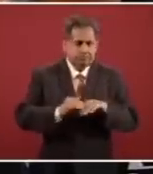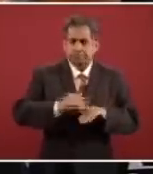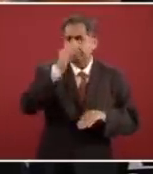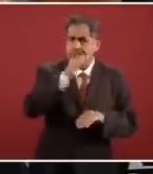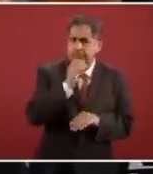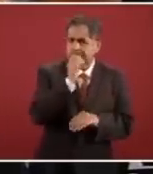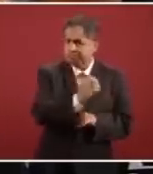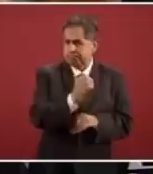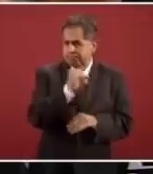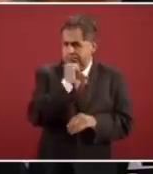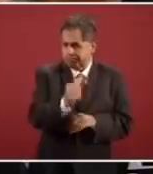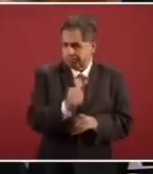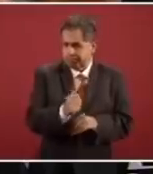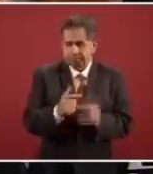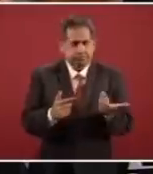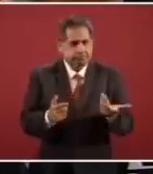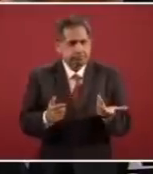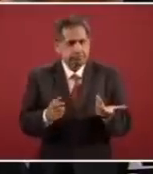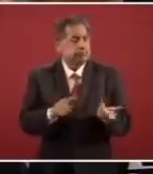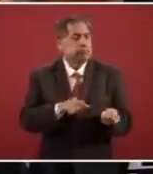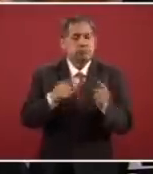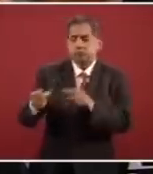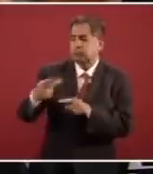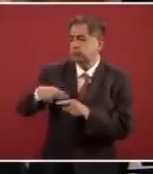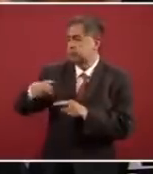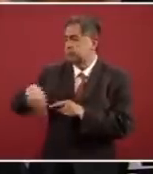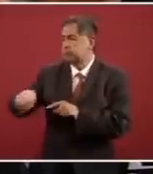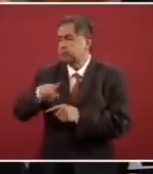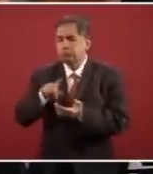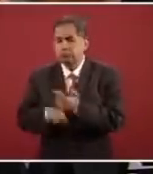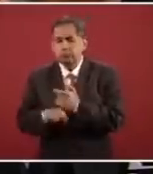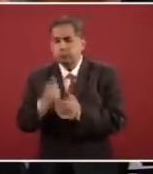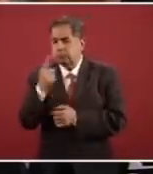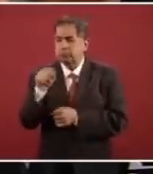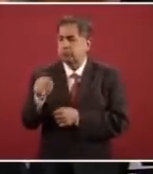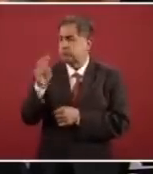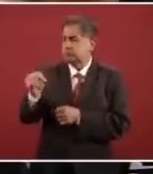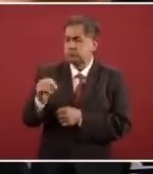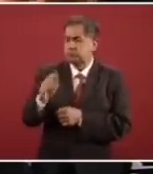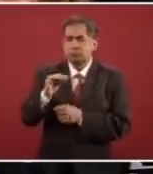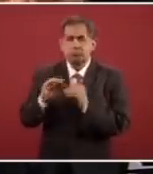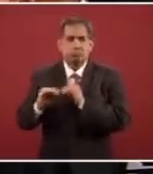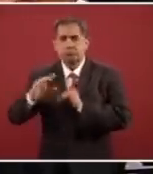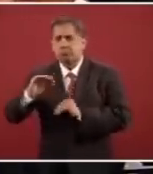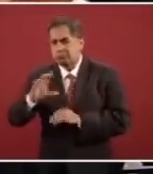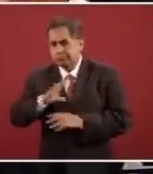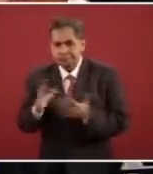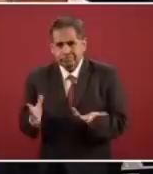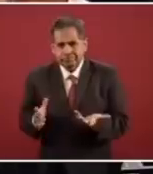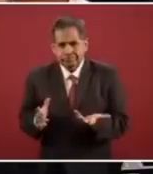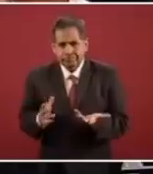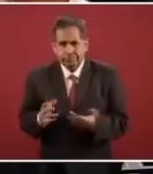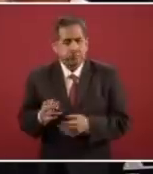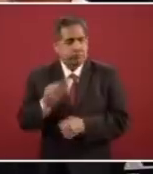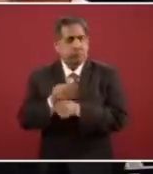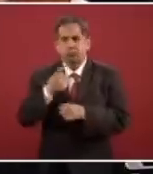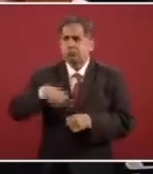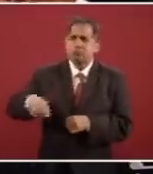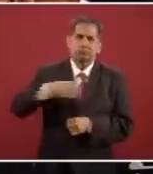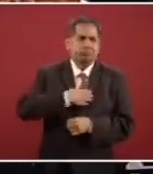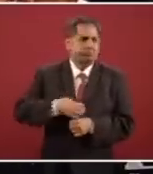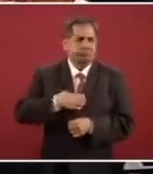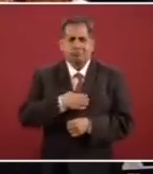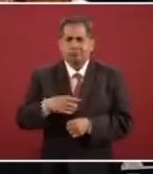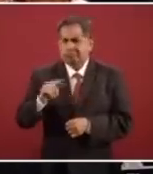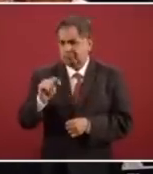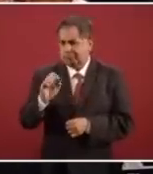crecimiento creció al 2%, pero la población a 1.9 se anuló. Entonces yo veo que estamos muy contentos con el TLC, pero